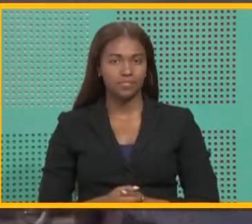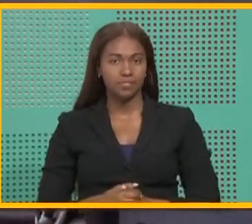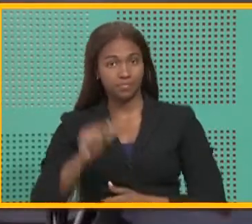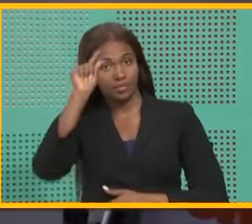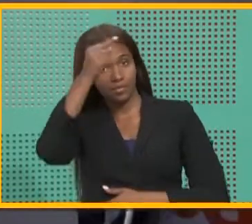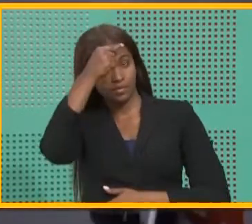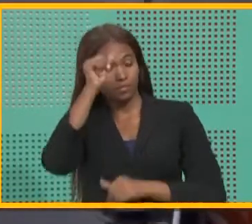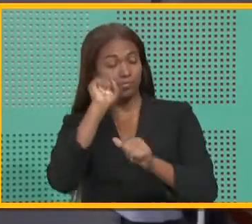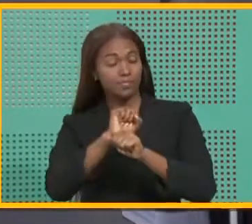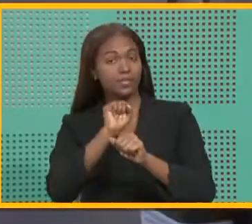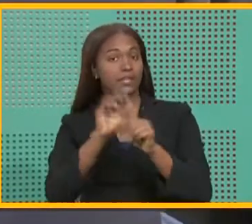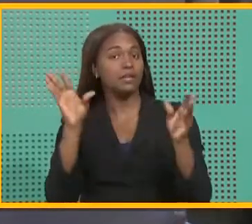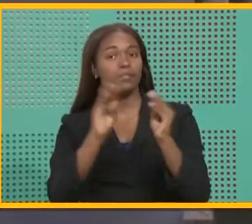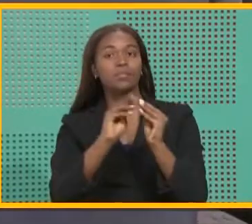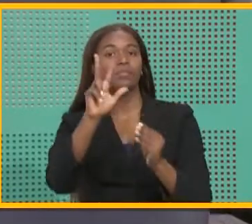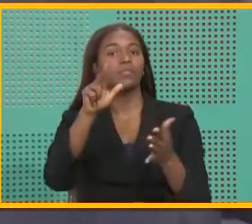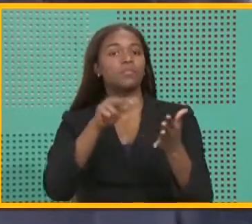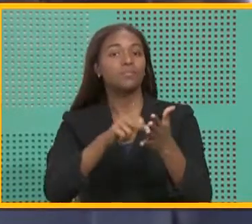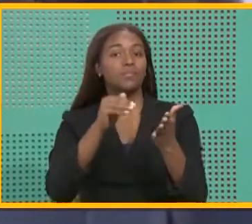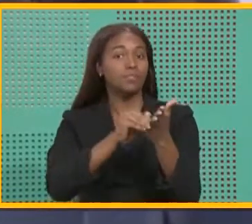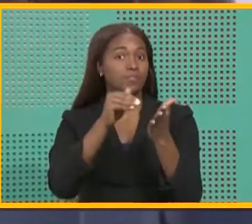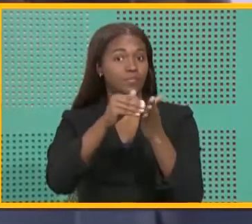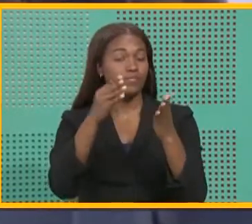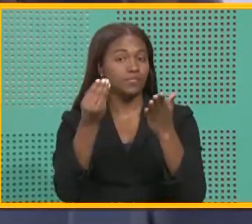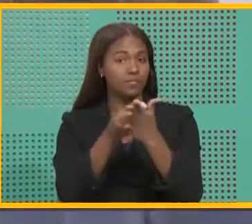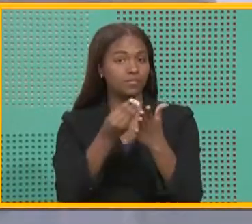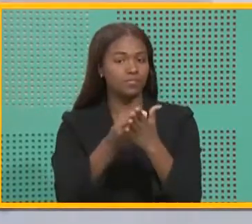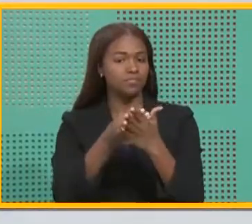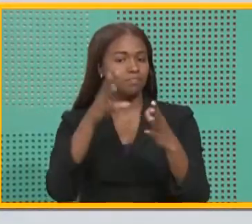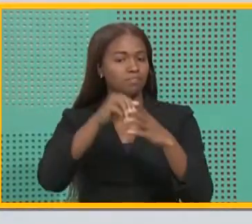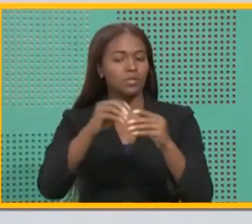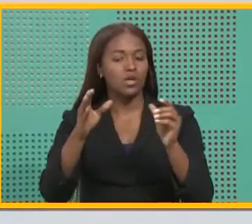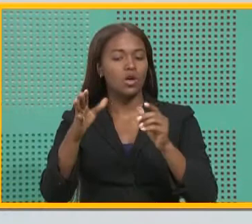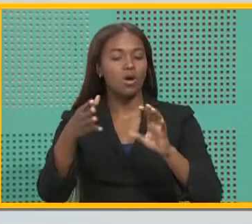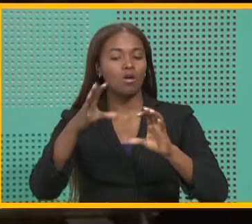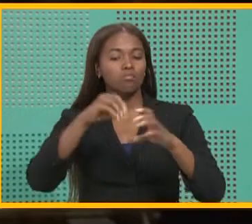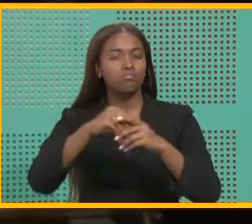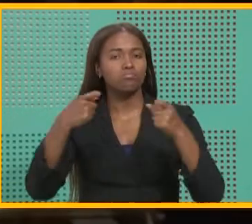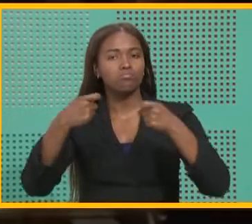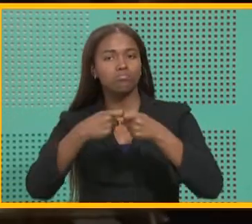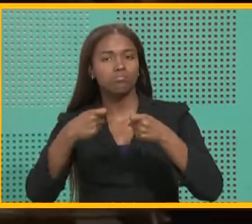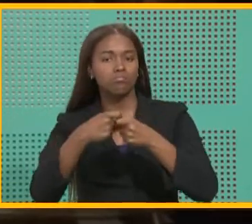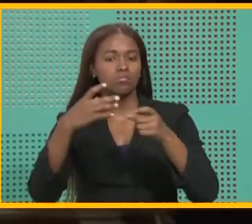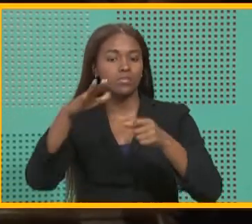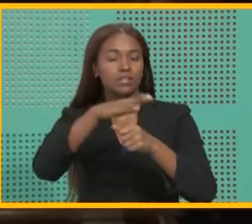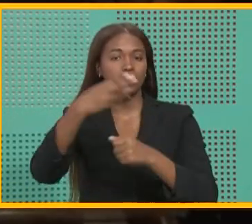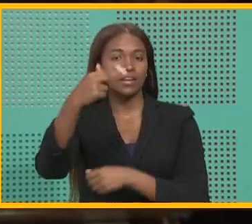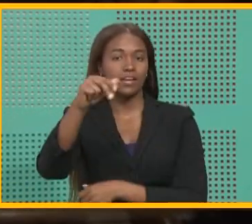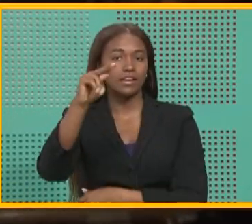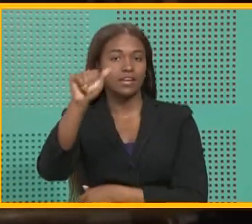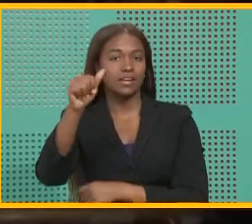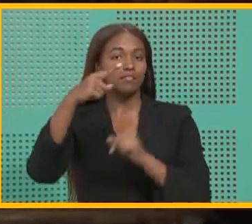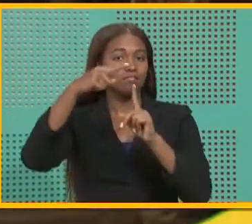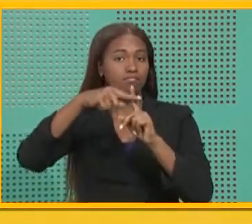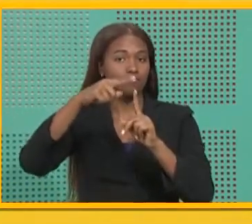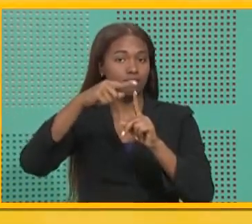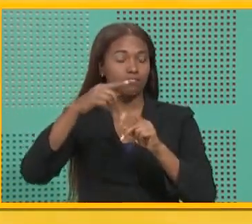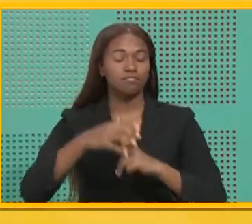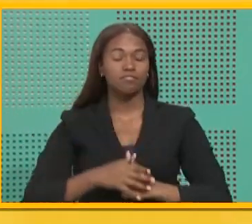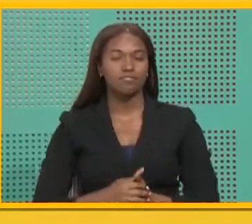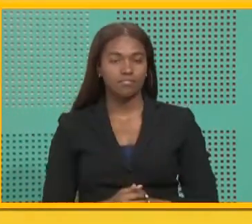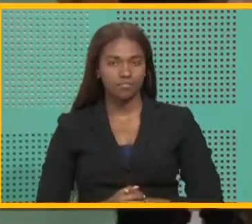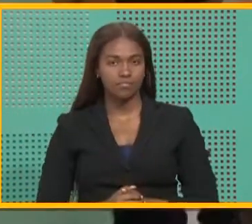Gobierno invierte más de 3.000 millones de pesos en circuitos de electricidad en Haina y San Cristóbal.